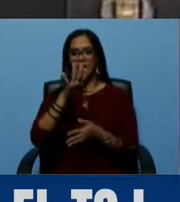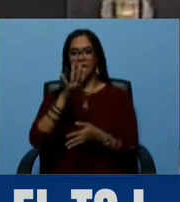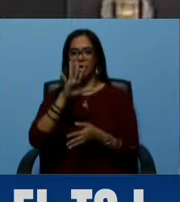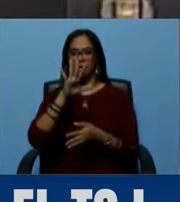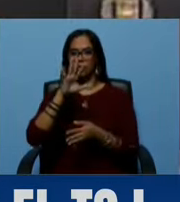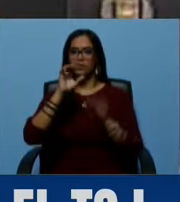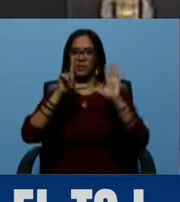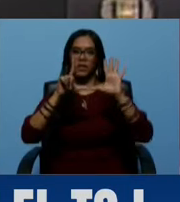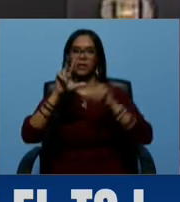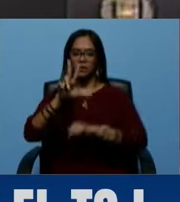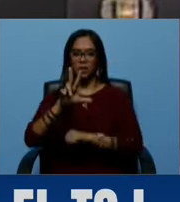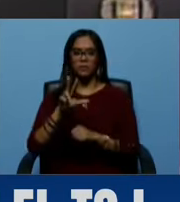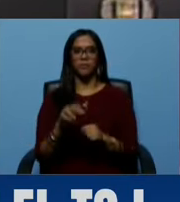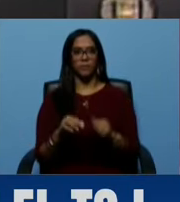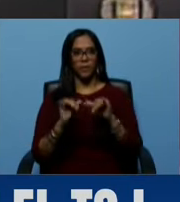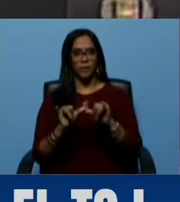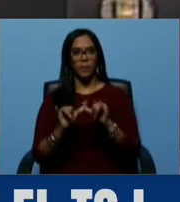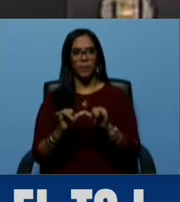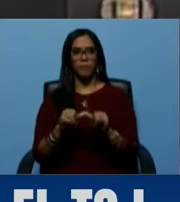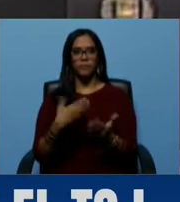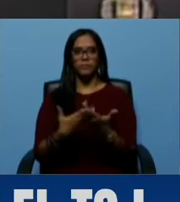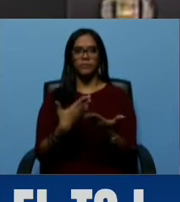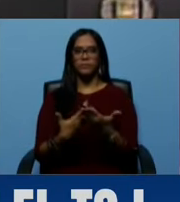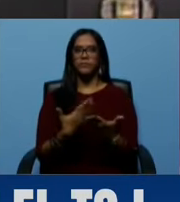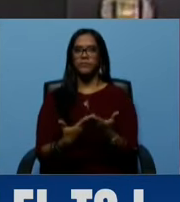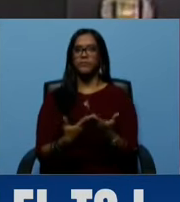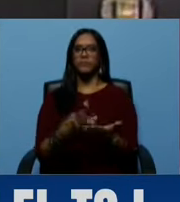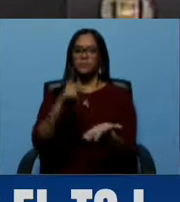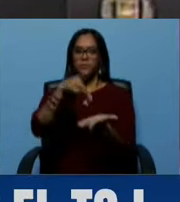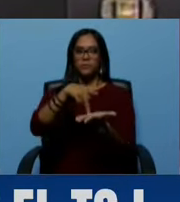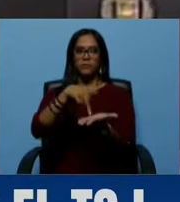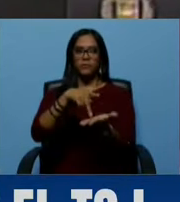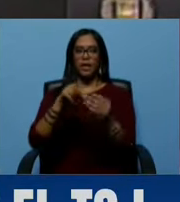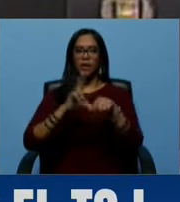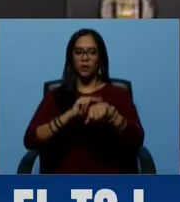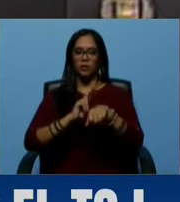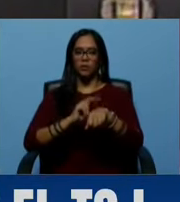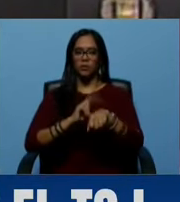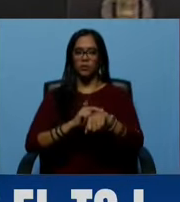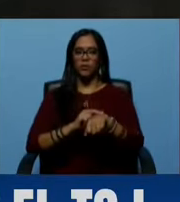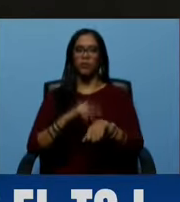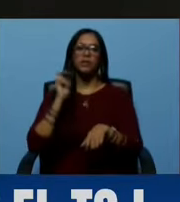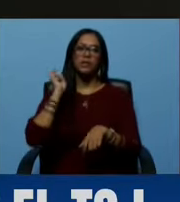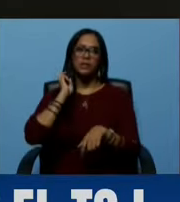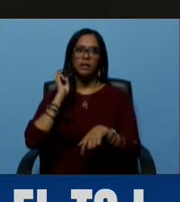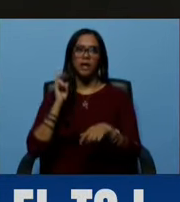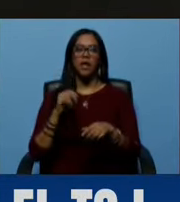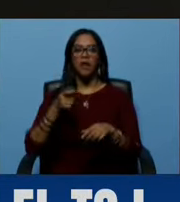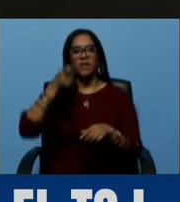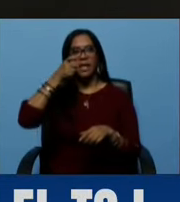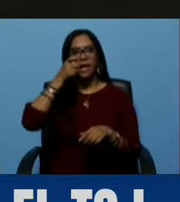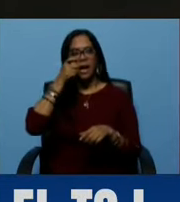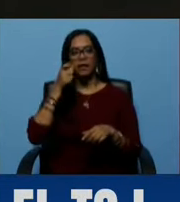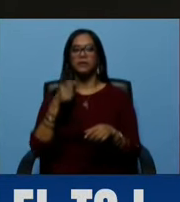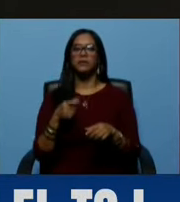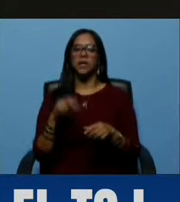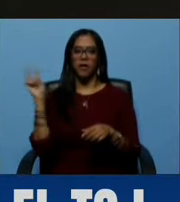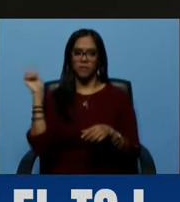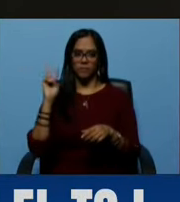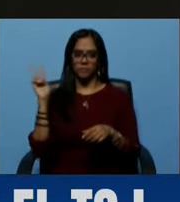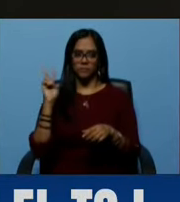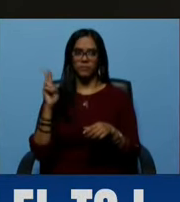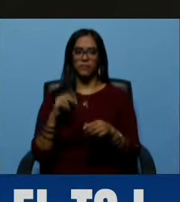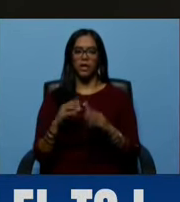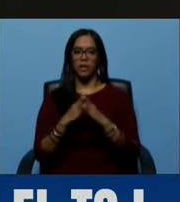92.573. Asimismo, se deja constancia que se encuentra presente el doctor Tarek William Saab, fiscal general de la República.